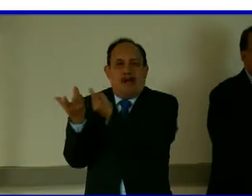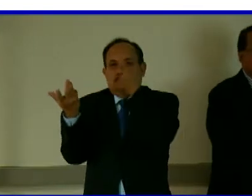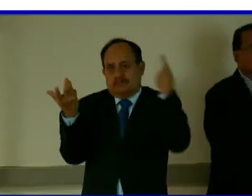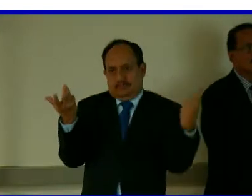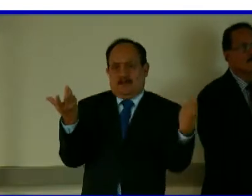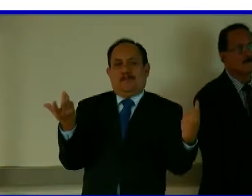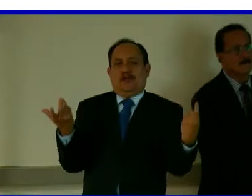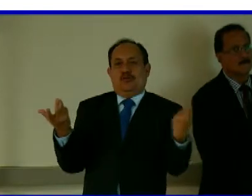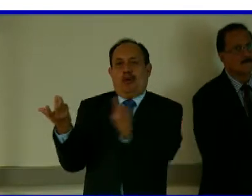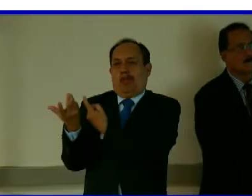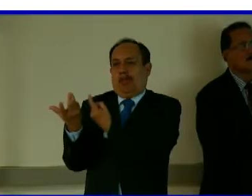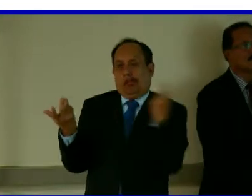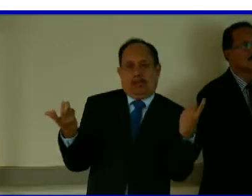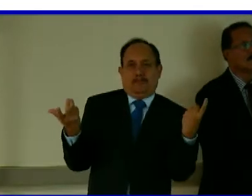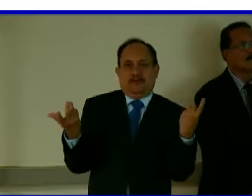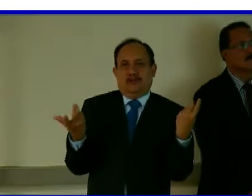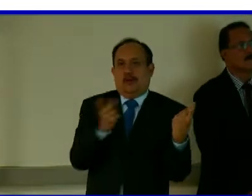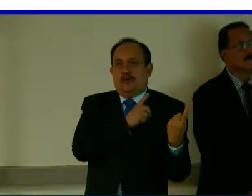de los trastornos